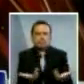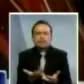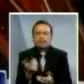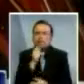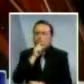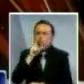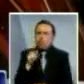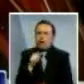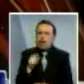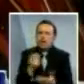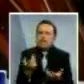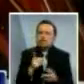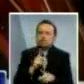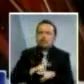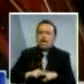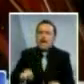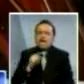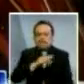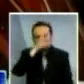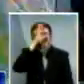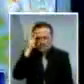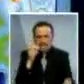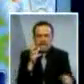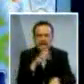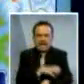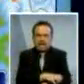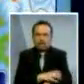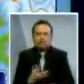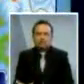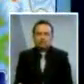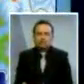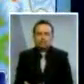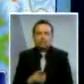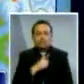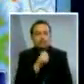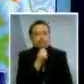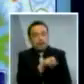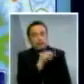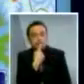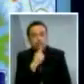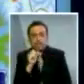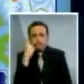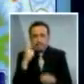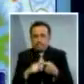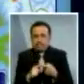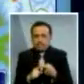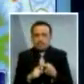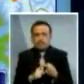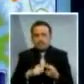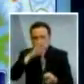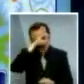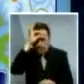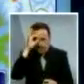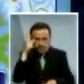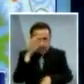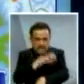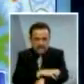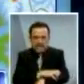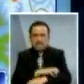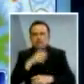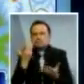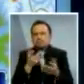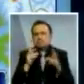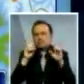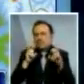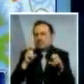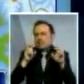ahora no se ha hecho en la Araucanía? Mira, son buena pregunta. La primera es respecto a la Araucanía, el tema, llamémoslo político, el